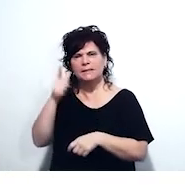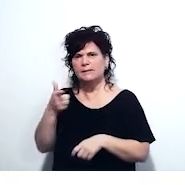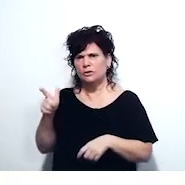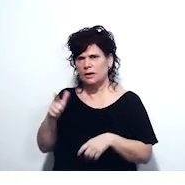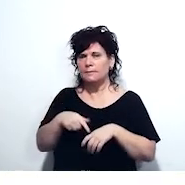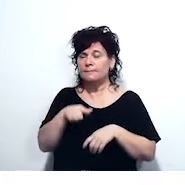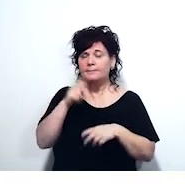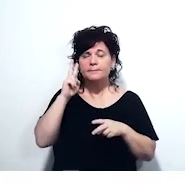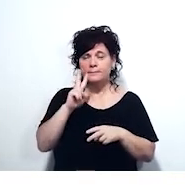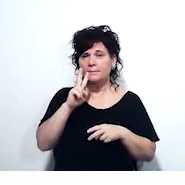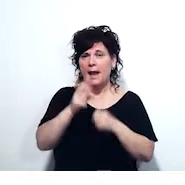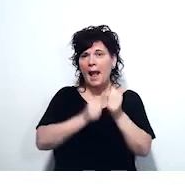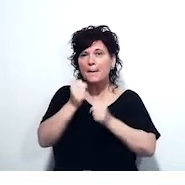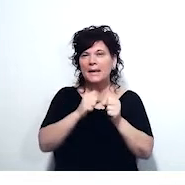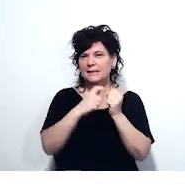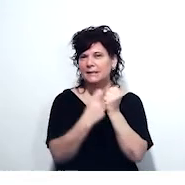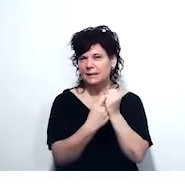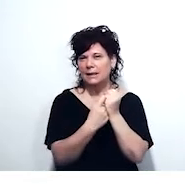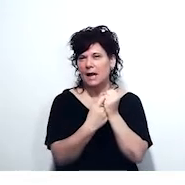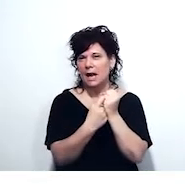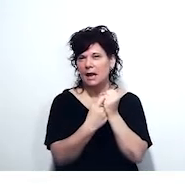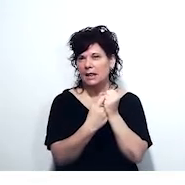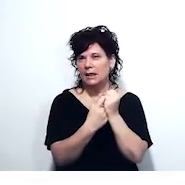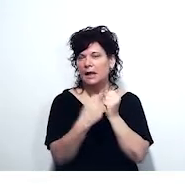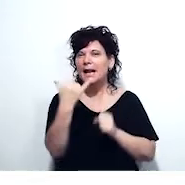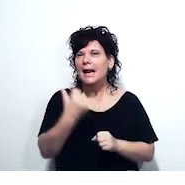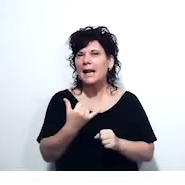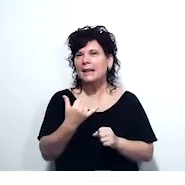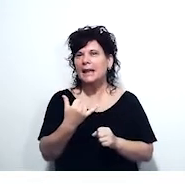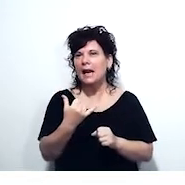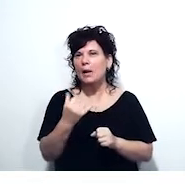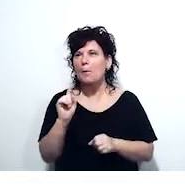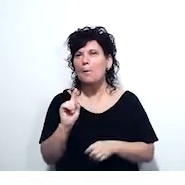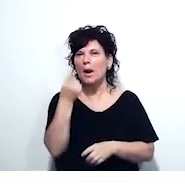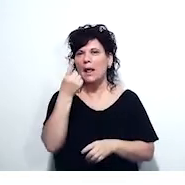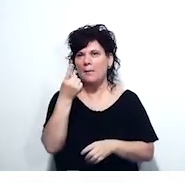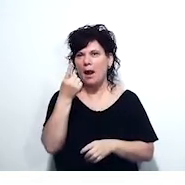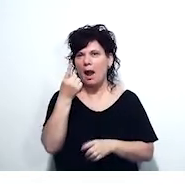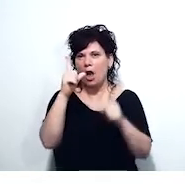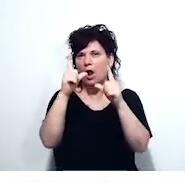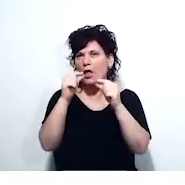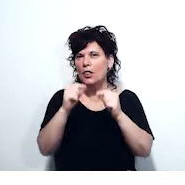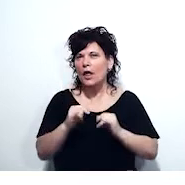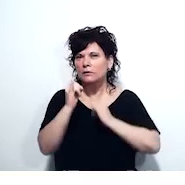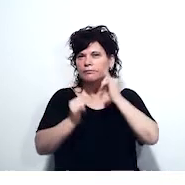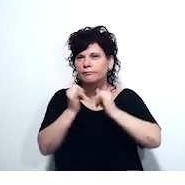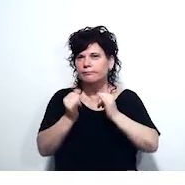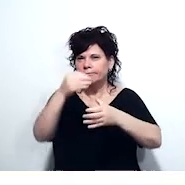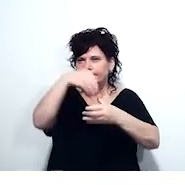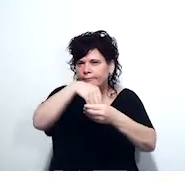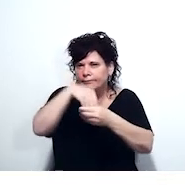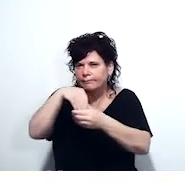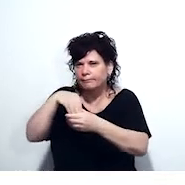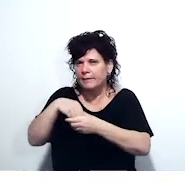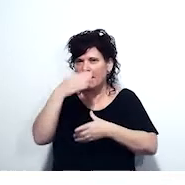son empresas de Internet que fundamentalmente tienen como principio activo la acumulación de gran cantidad de datos que después